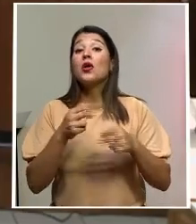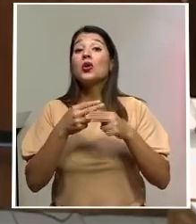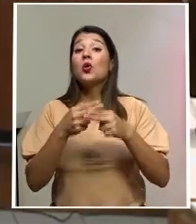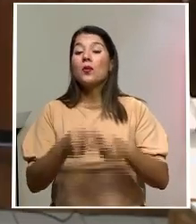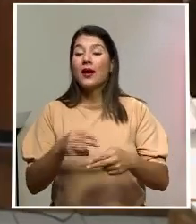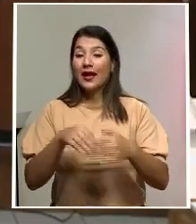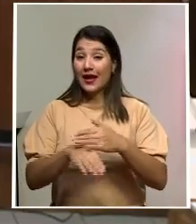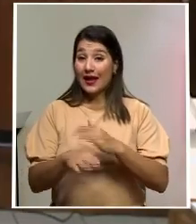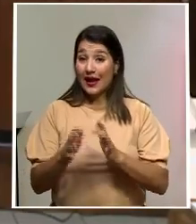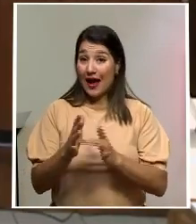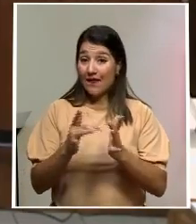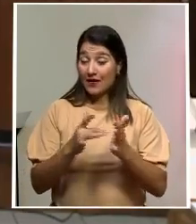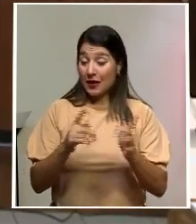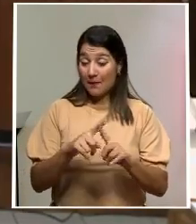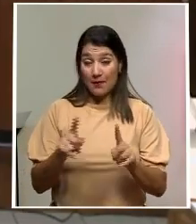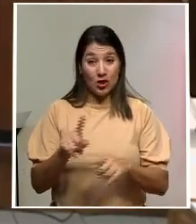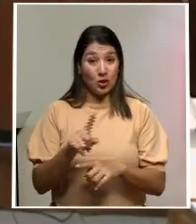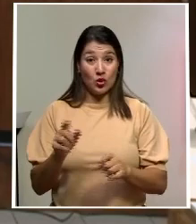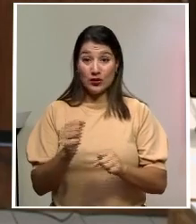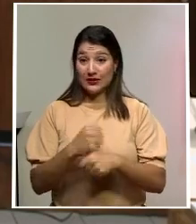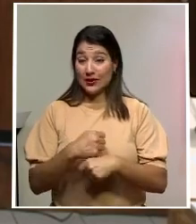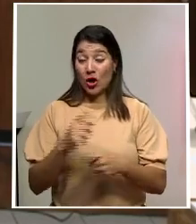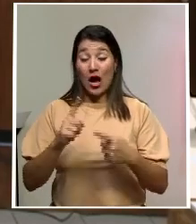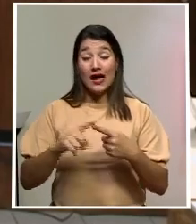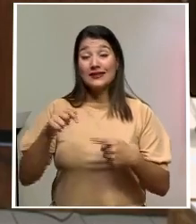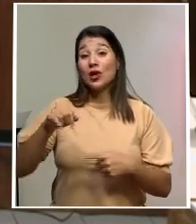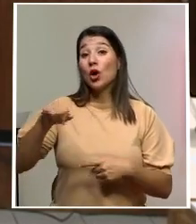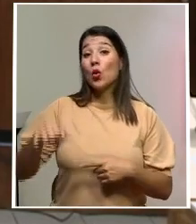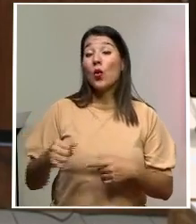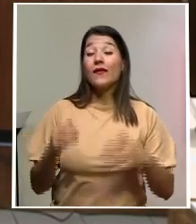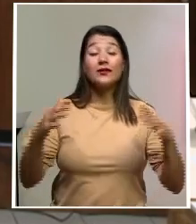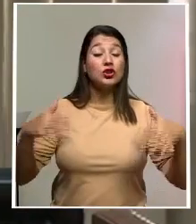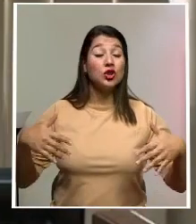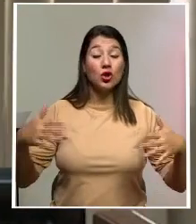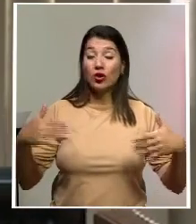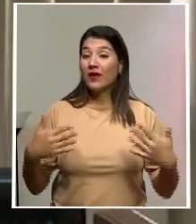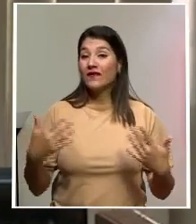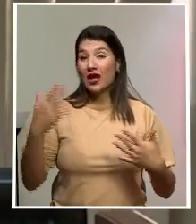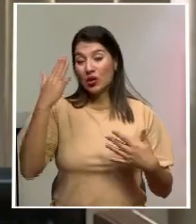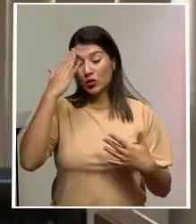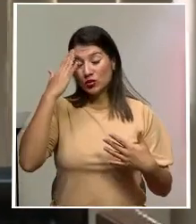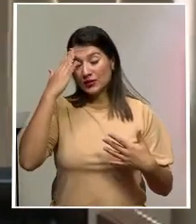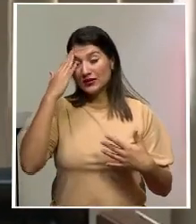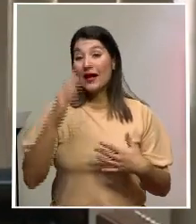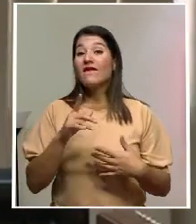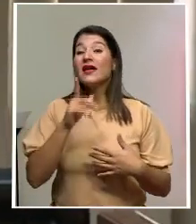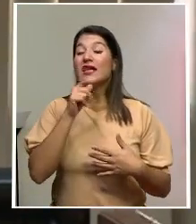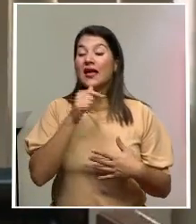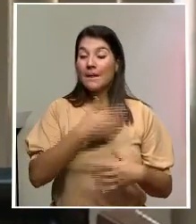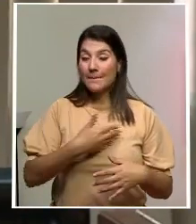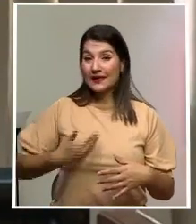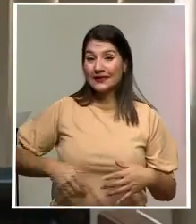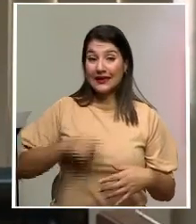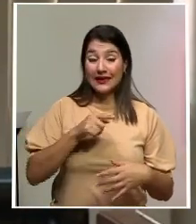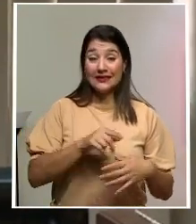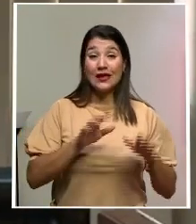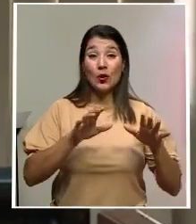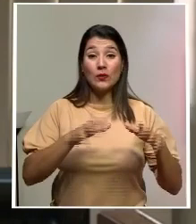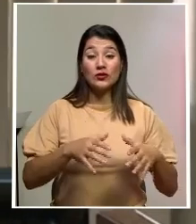abril, cosa que no fue así. Hasta este jueves aún no se había definido la presidencia de dicha comisión